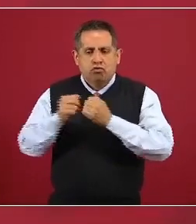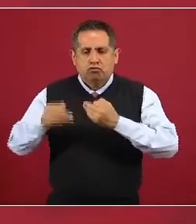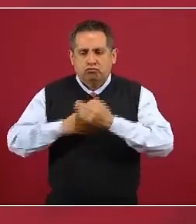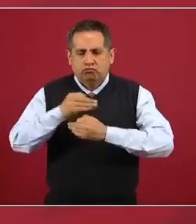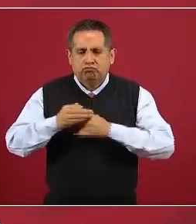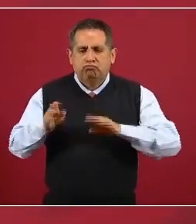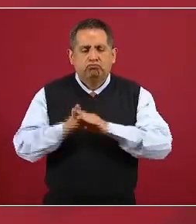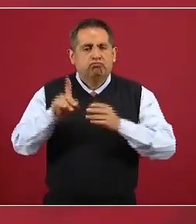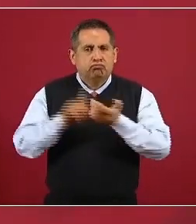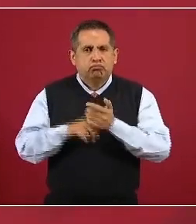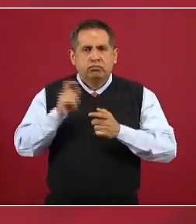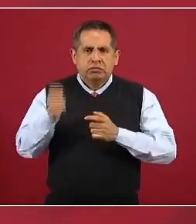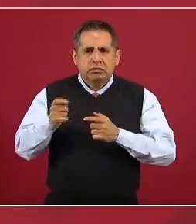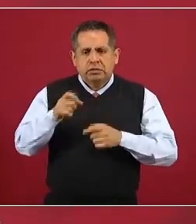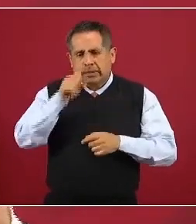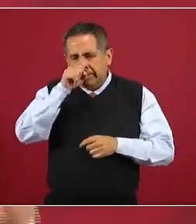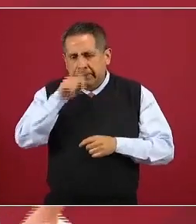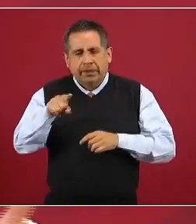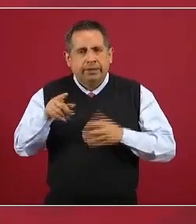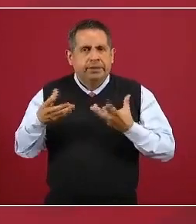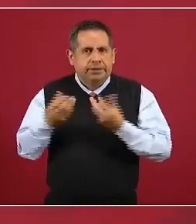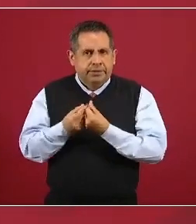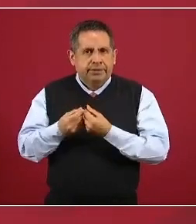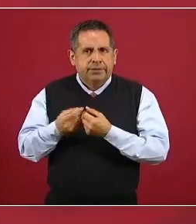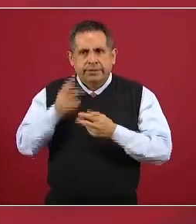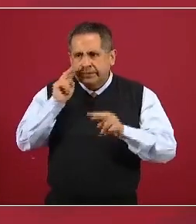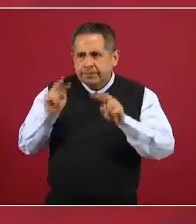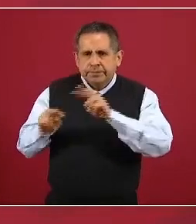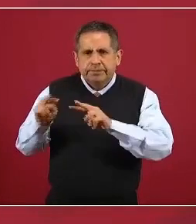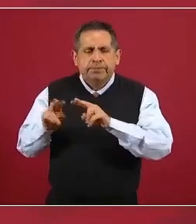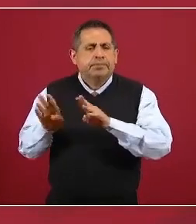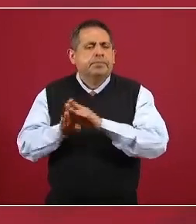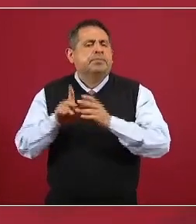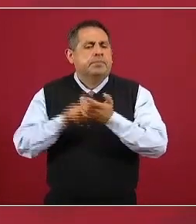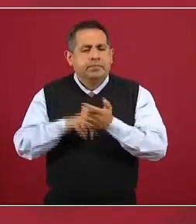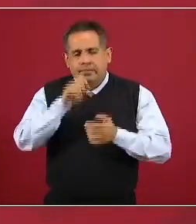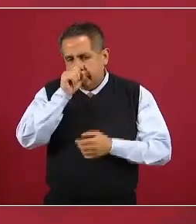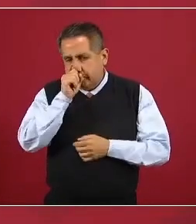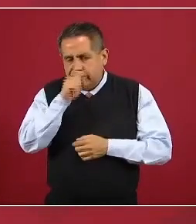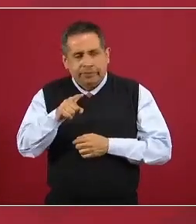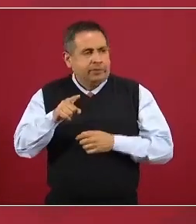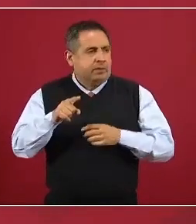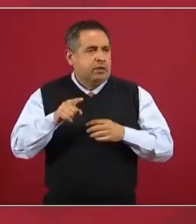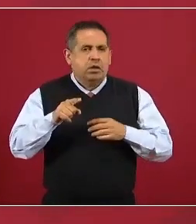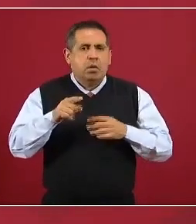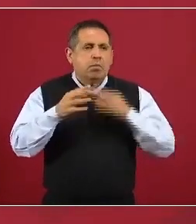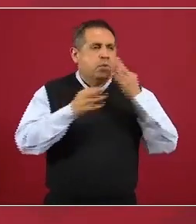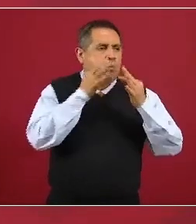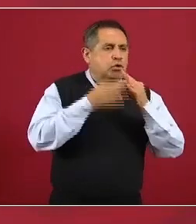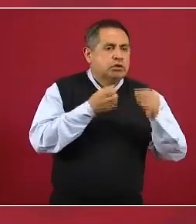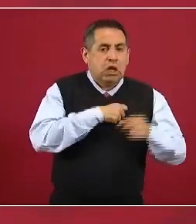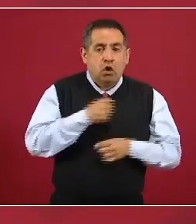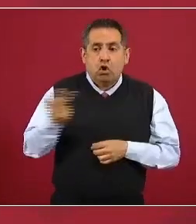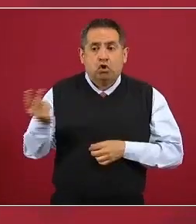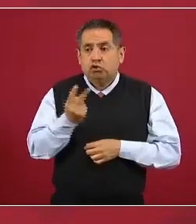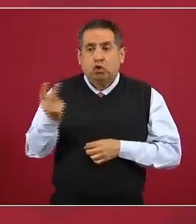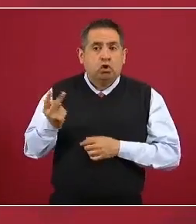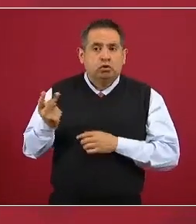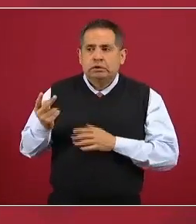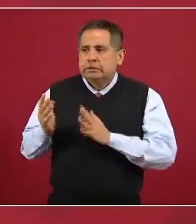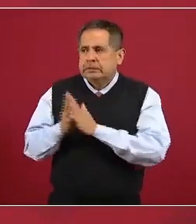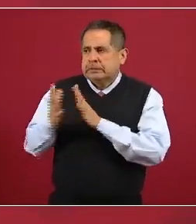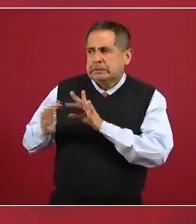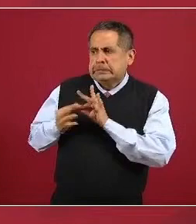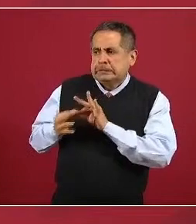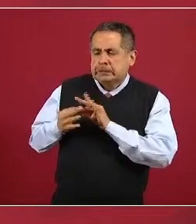solamente con el CENSIA y con vigilancia epidemiológica, sino también con promoción de la salud, ya que ellos tienen una intervención